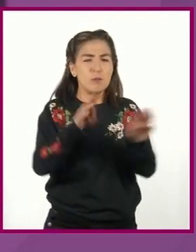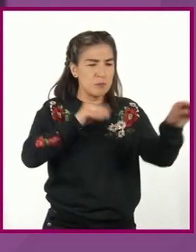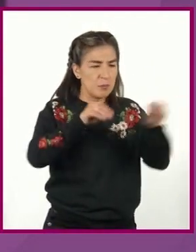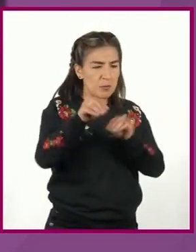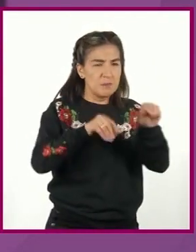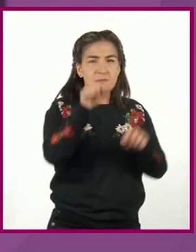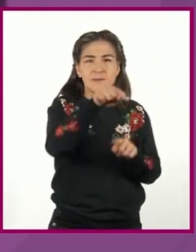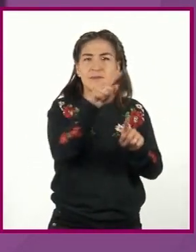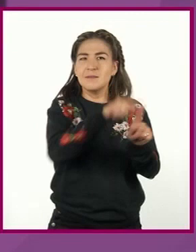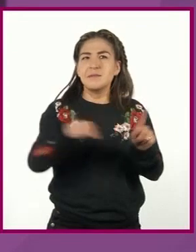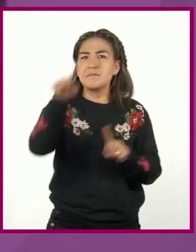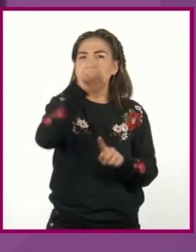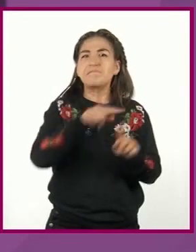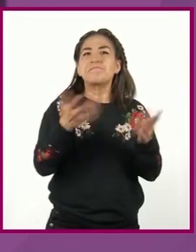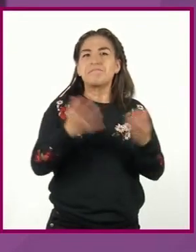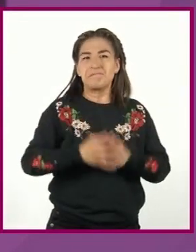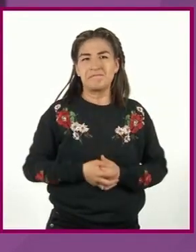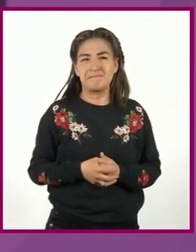los electrones?